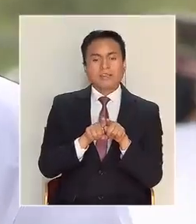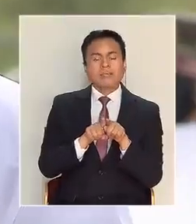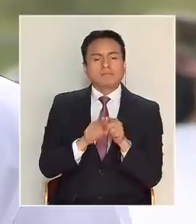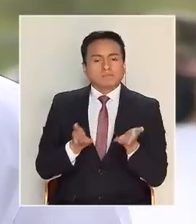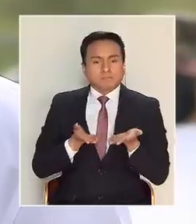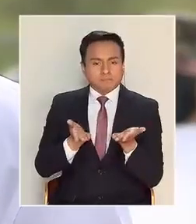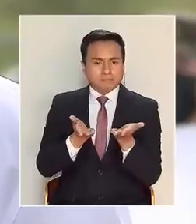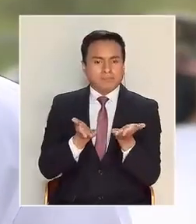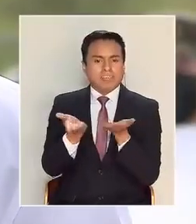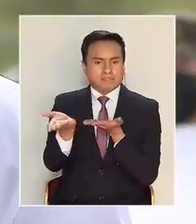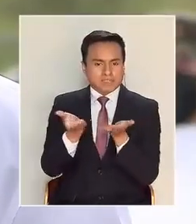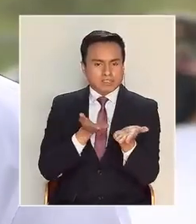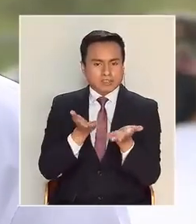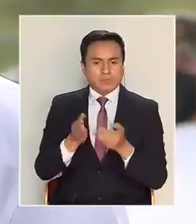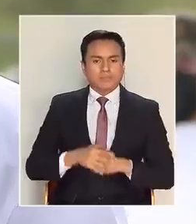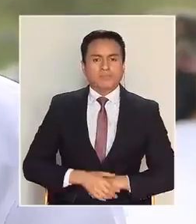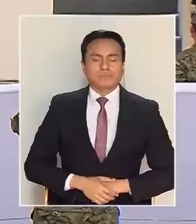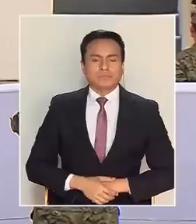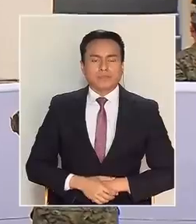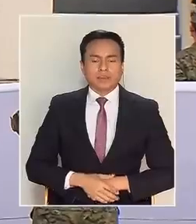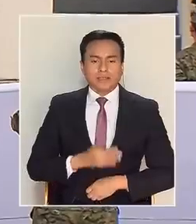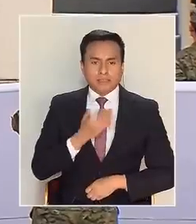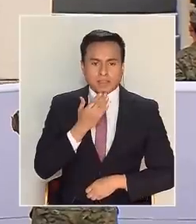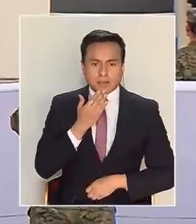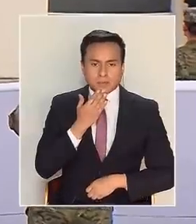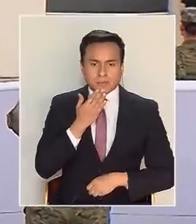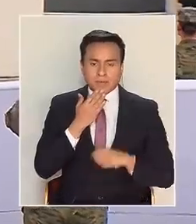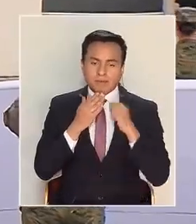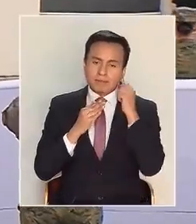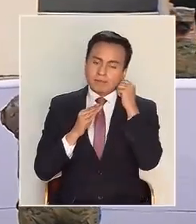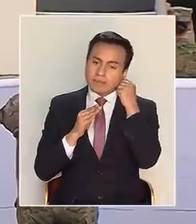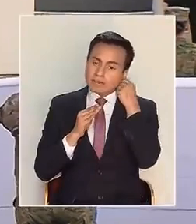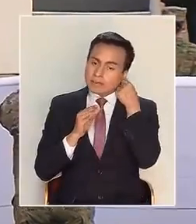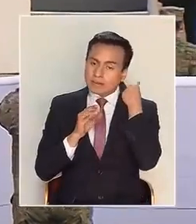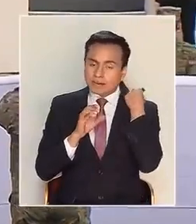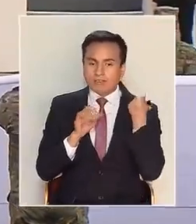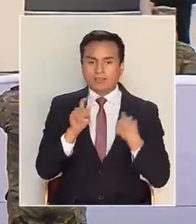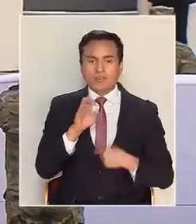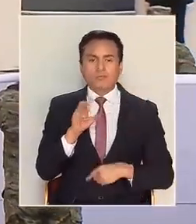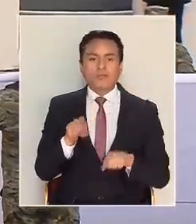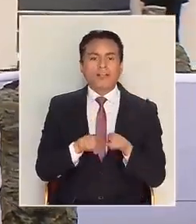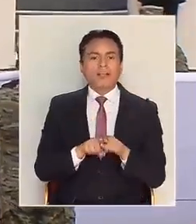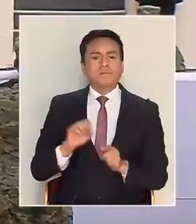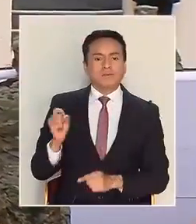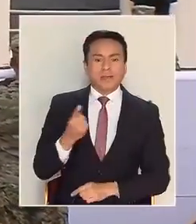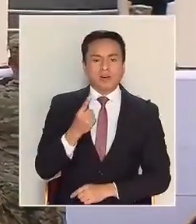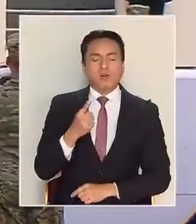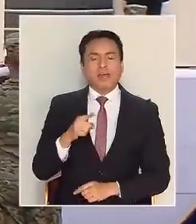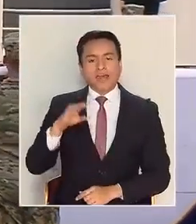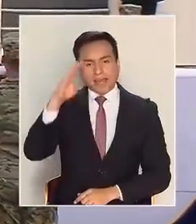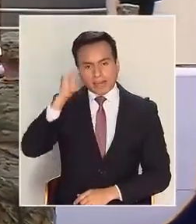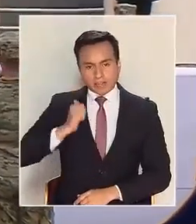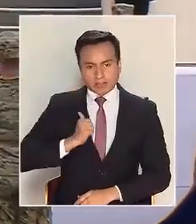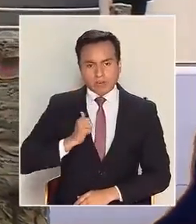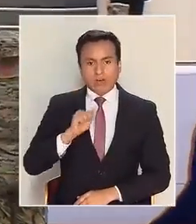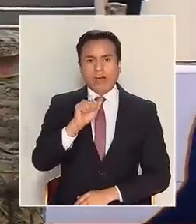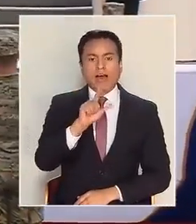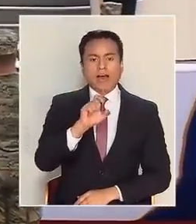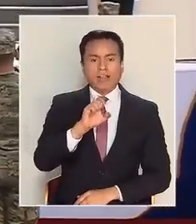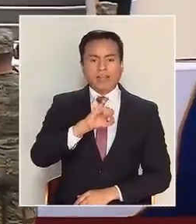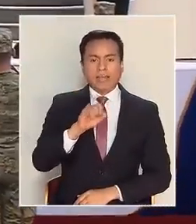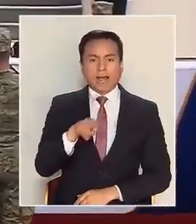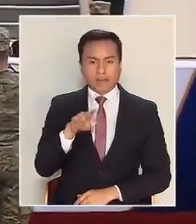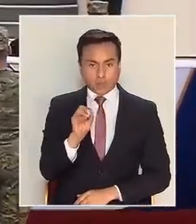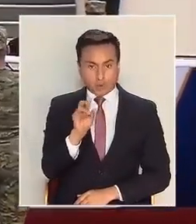permanente con el servicio. Emilia Celis Castro, hija del cabo primero de ejército Alejandro